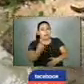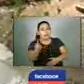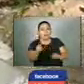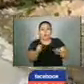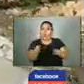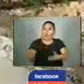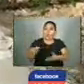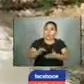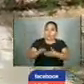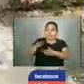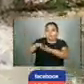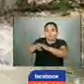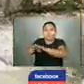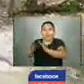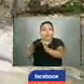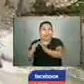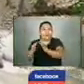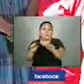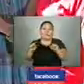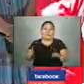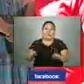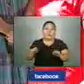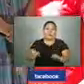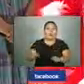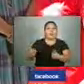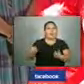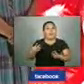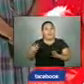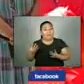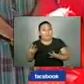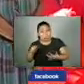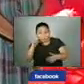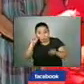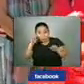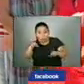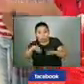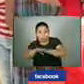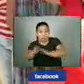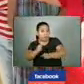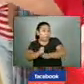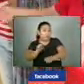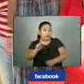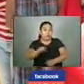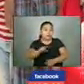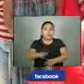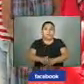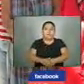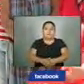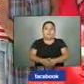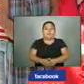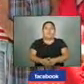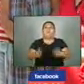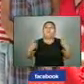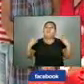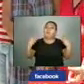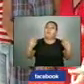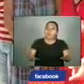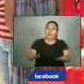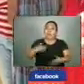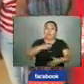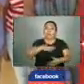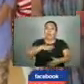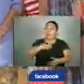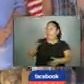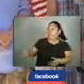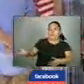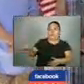podrían volver en los próximos días, hasta que las autoridades determinen si es seguro o no. Que también el hecho de tener todo